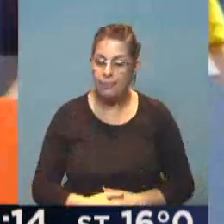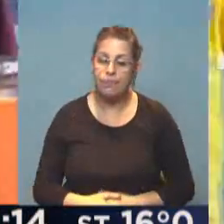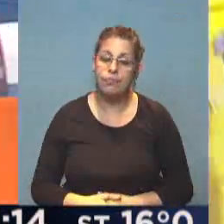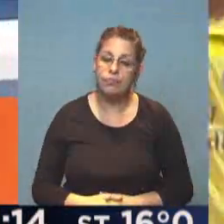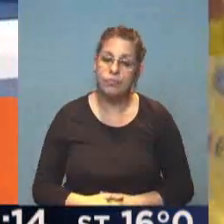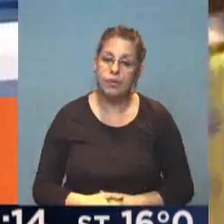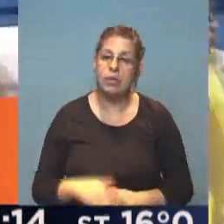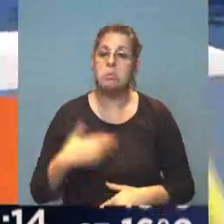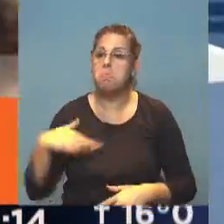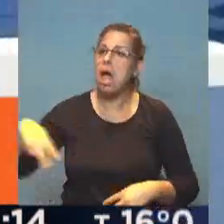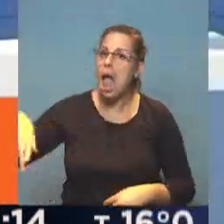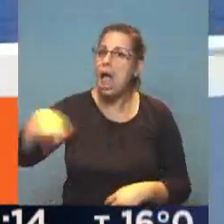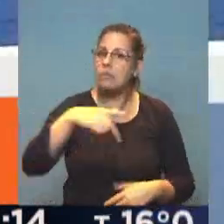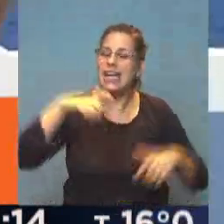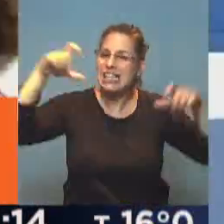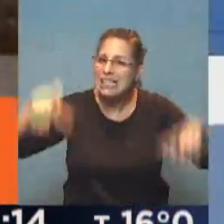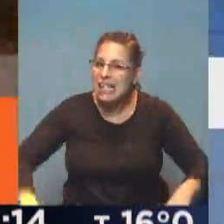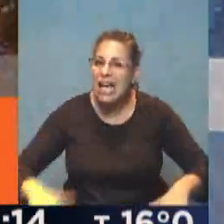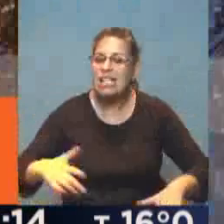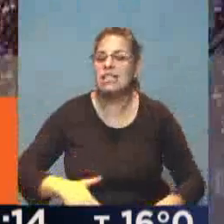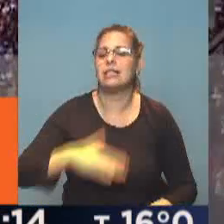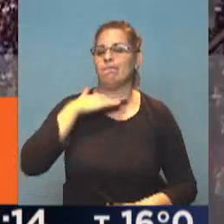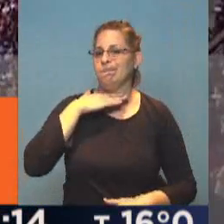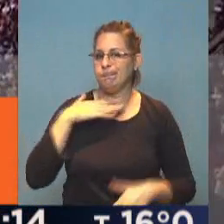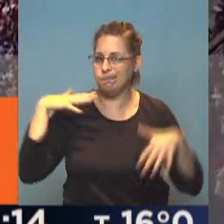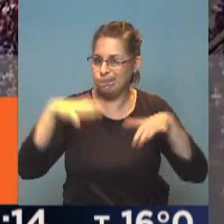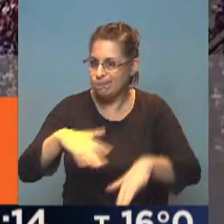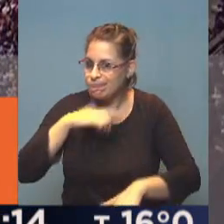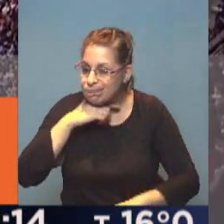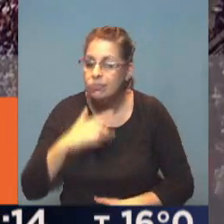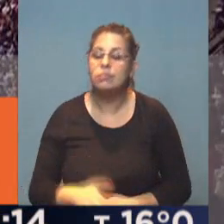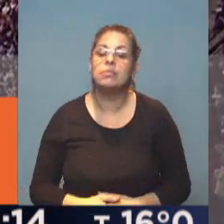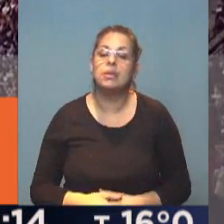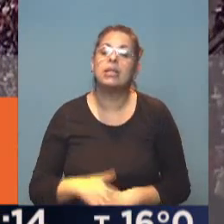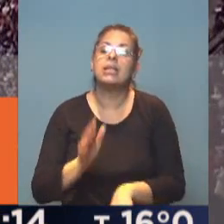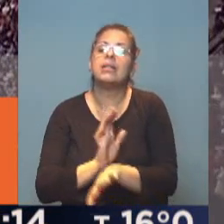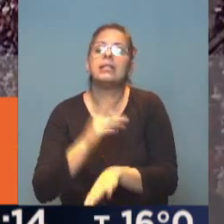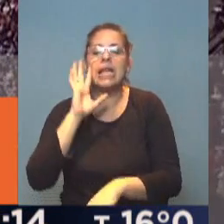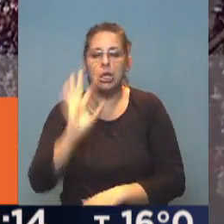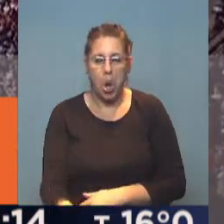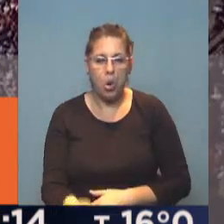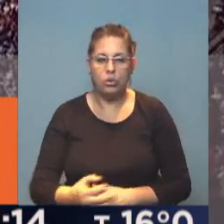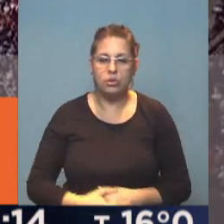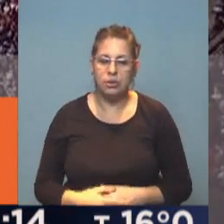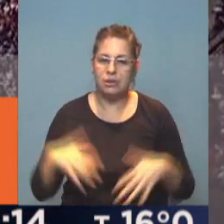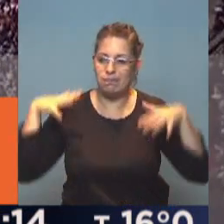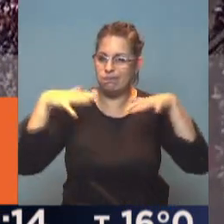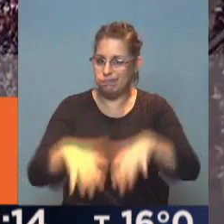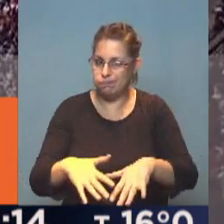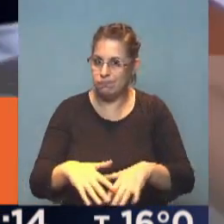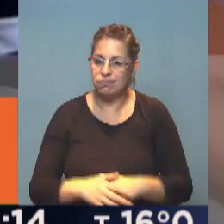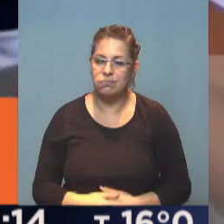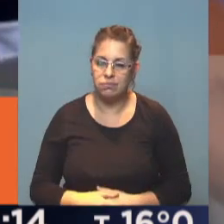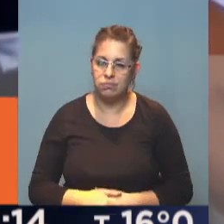una vuelta al estadio, fíjate el estadio, ¿no? Absolutamente repleto, esto Mariana habla a las claras de la magnitud